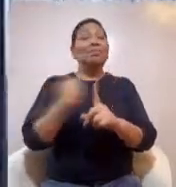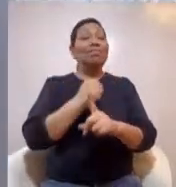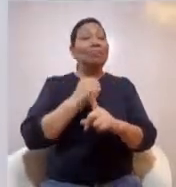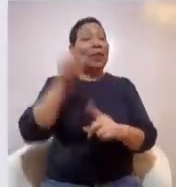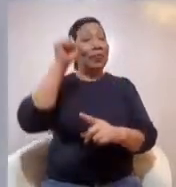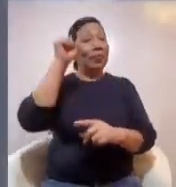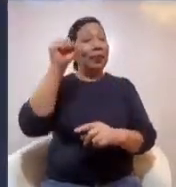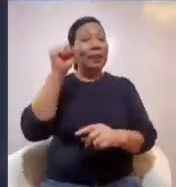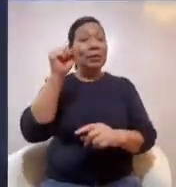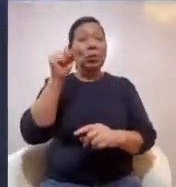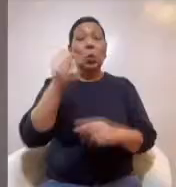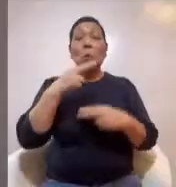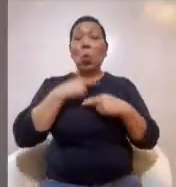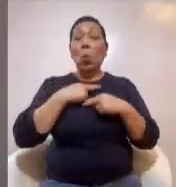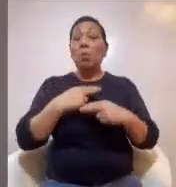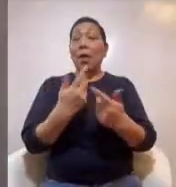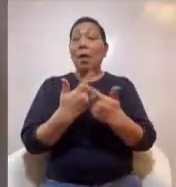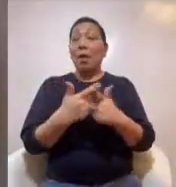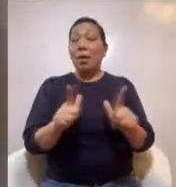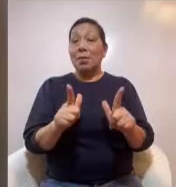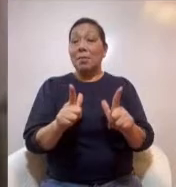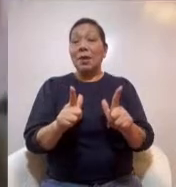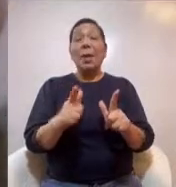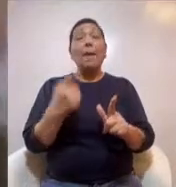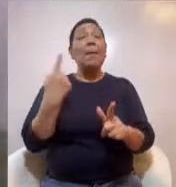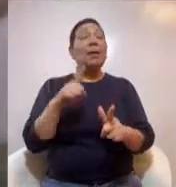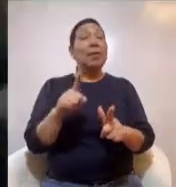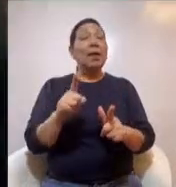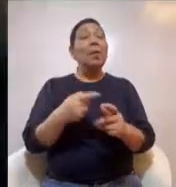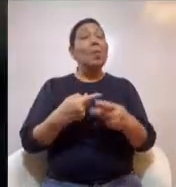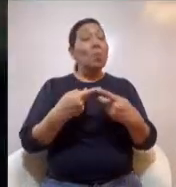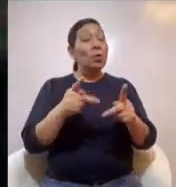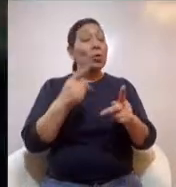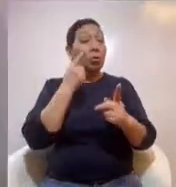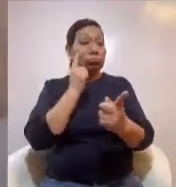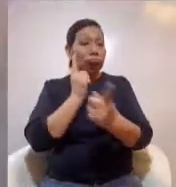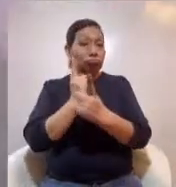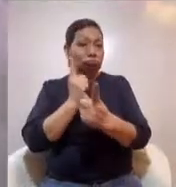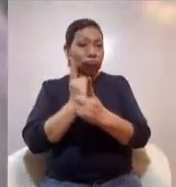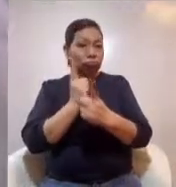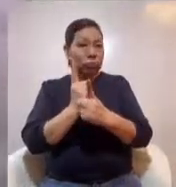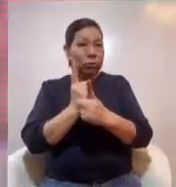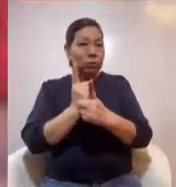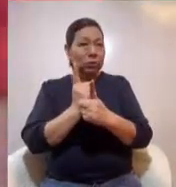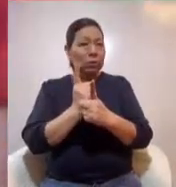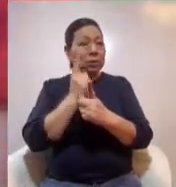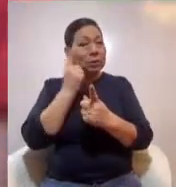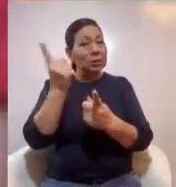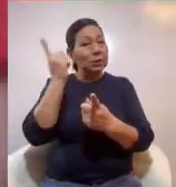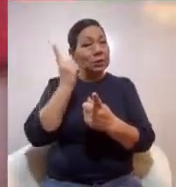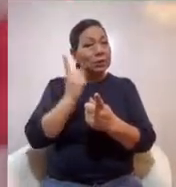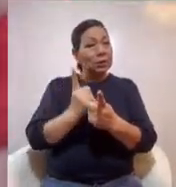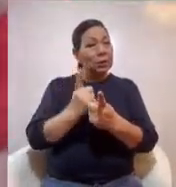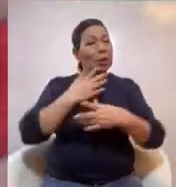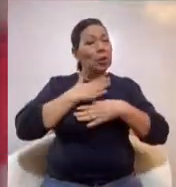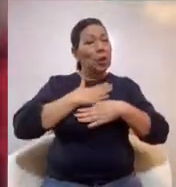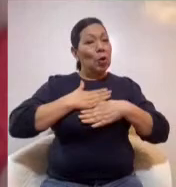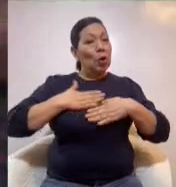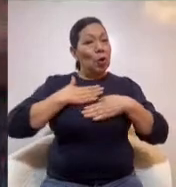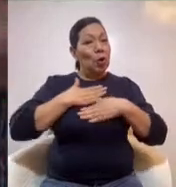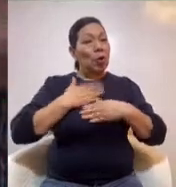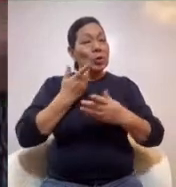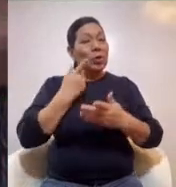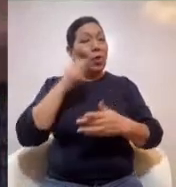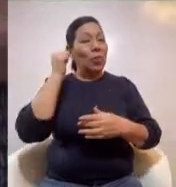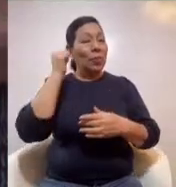una violación de los derechos humanos y las libertades fundamentales que limita el conocimiento, el reconocimiento, goce